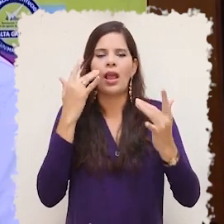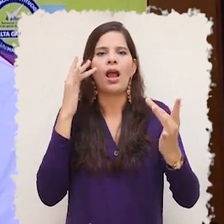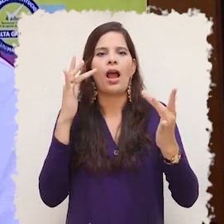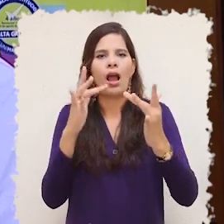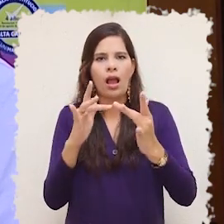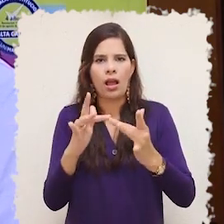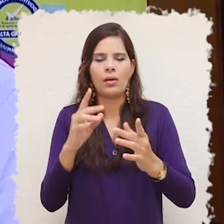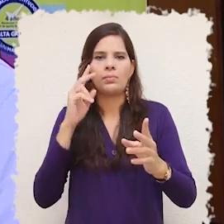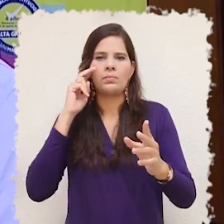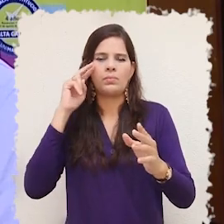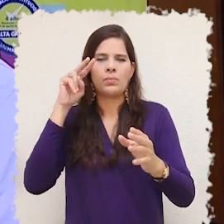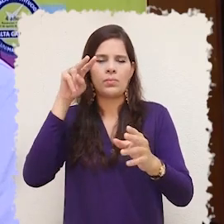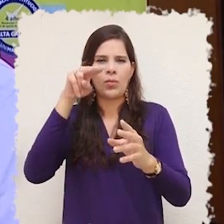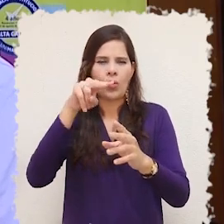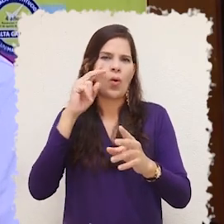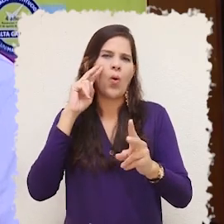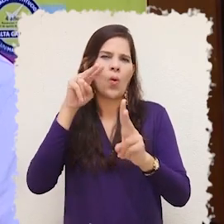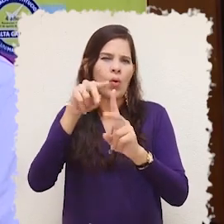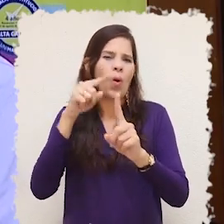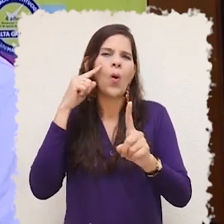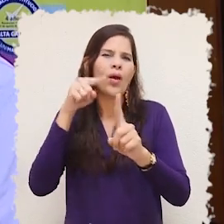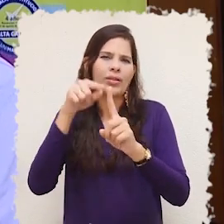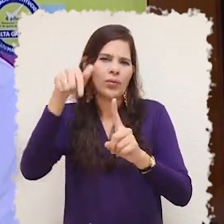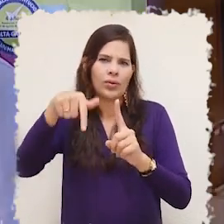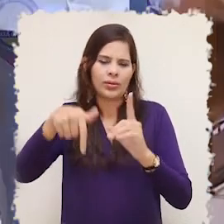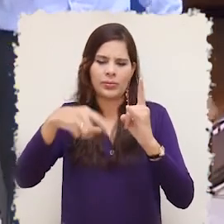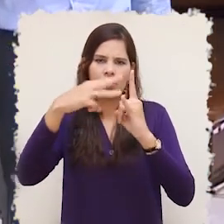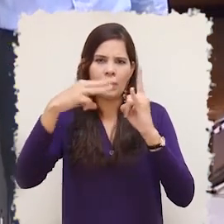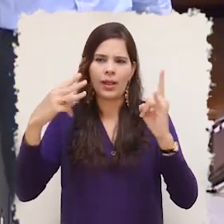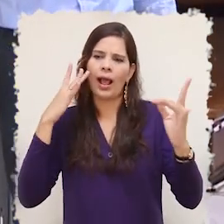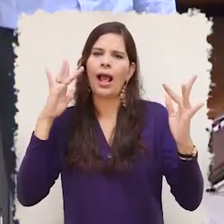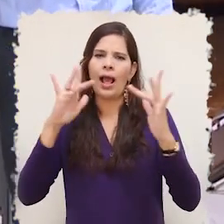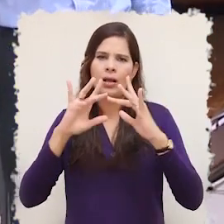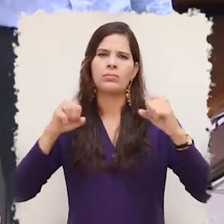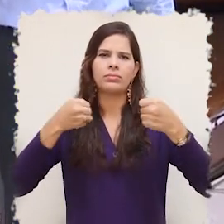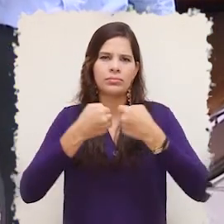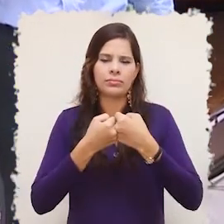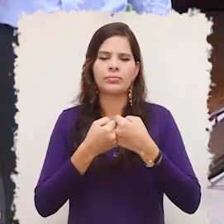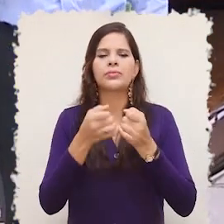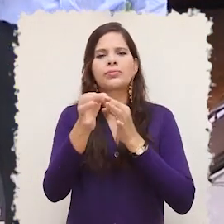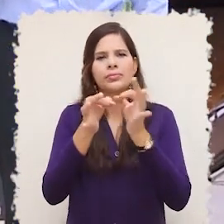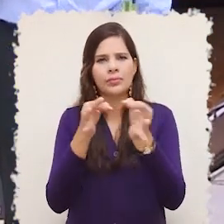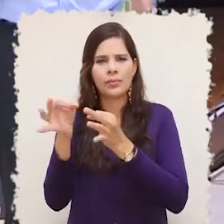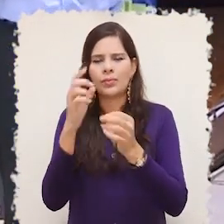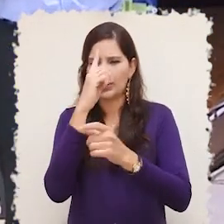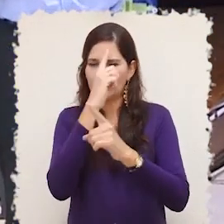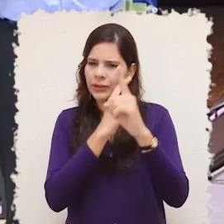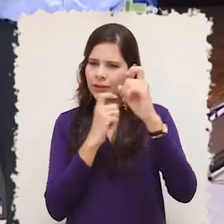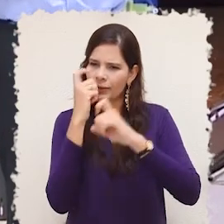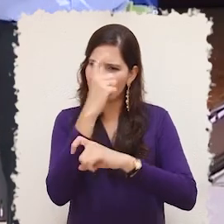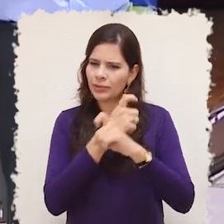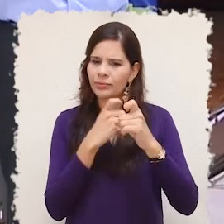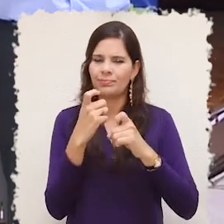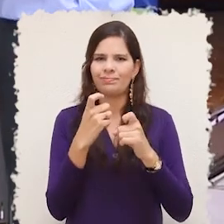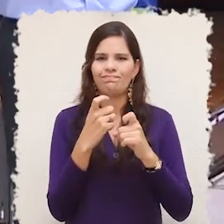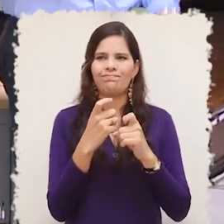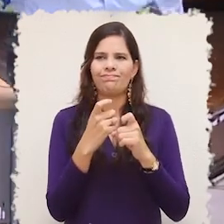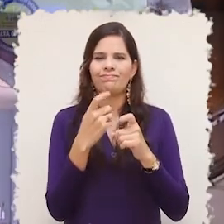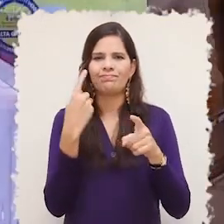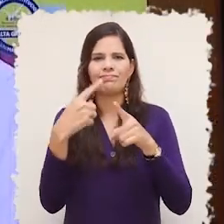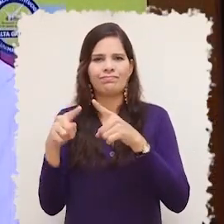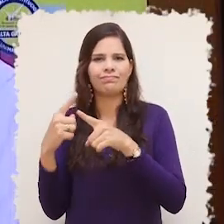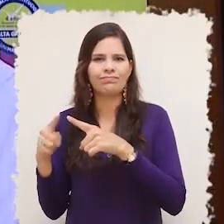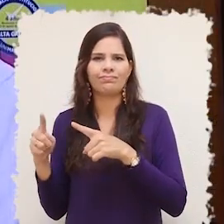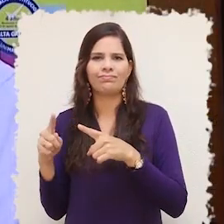con los procesos misionales, con lo que quiere desarrollar la institución mirar qué hemos hecho, reflexionar sobre los